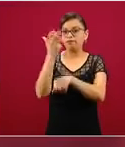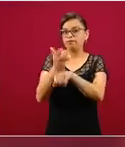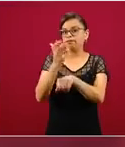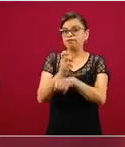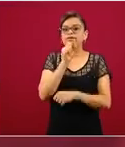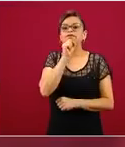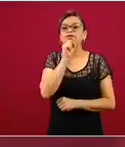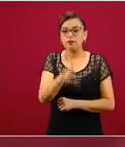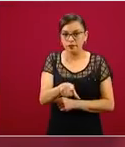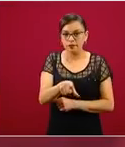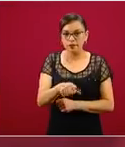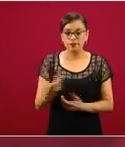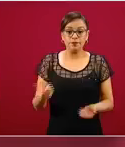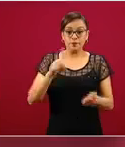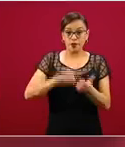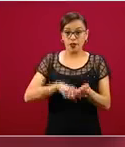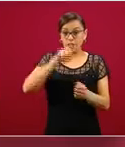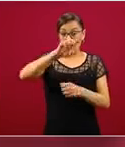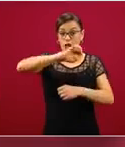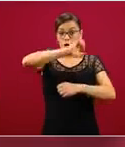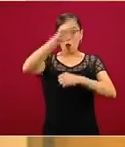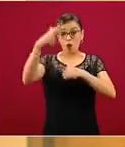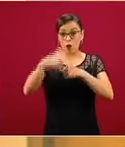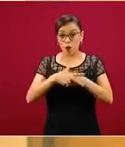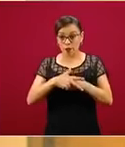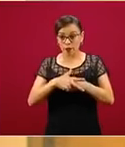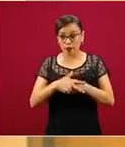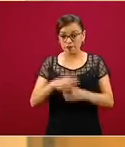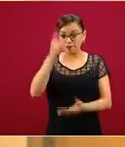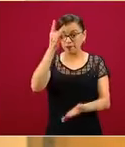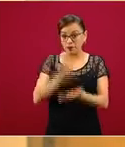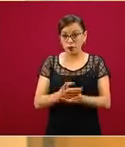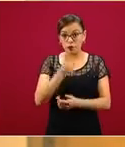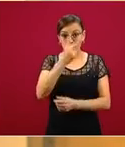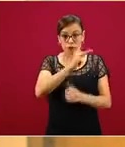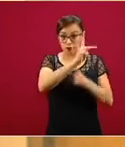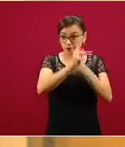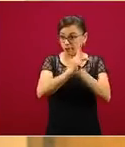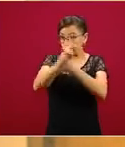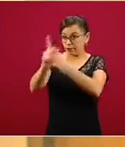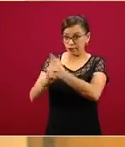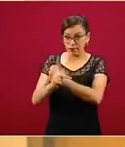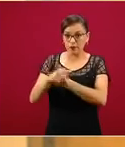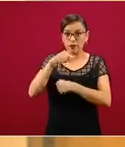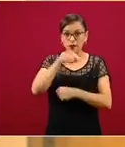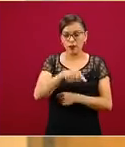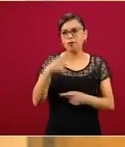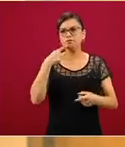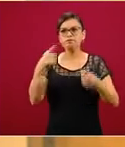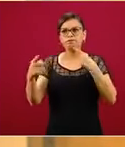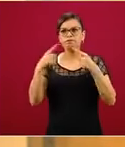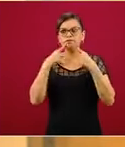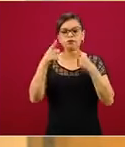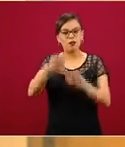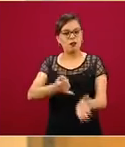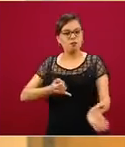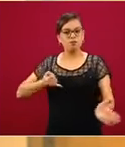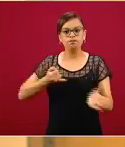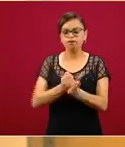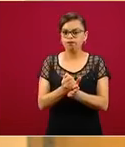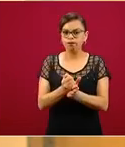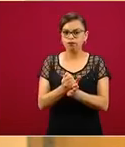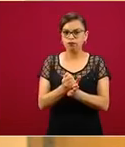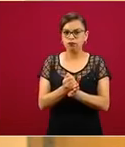Y en el caso europeo, en particular en estos dos países, se tomaron decisiones respetables por completo, cada país tiene